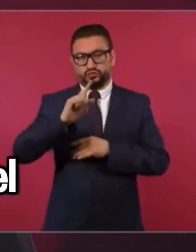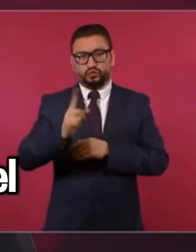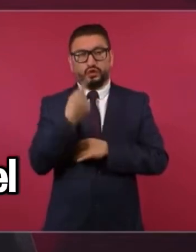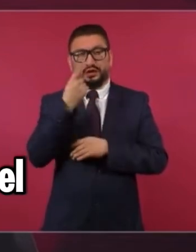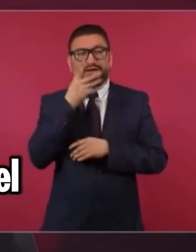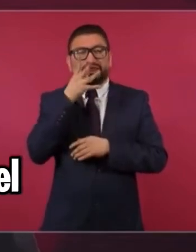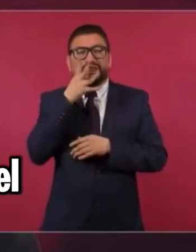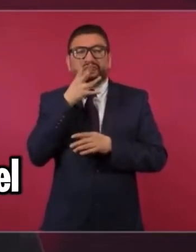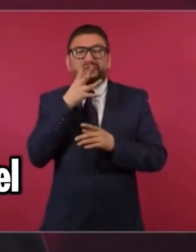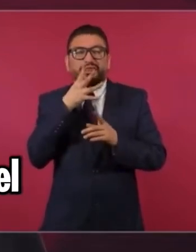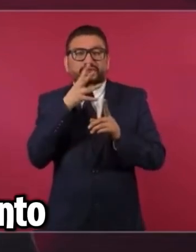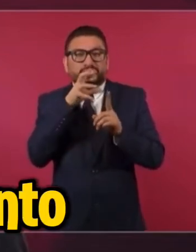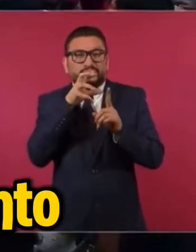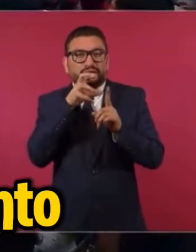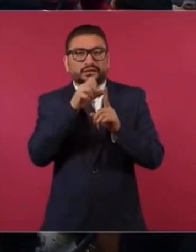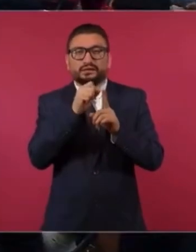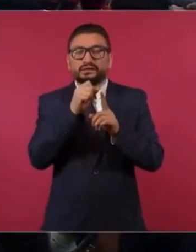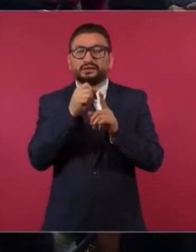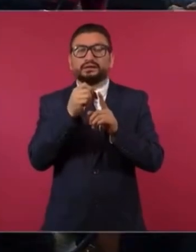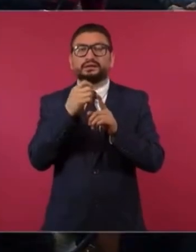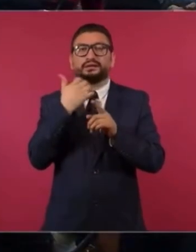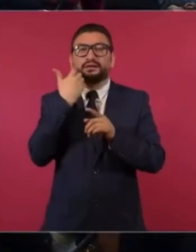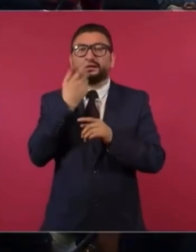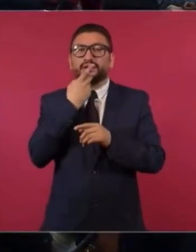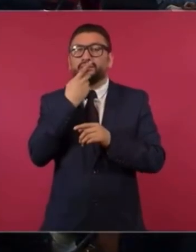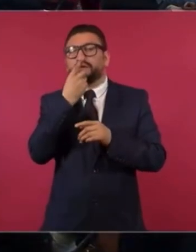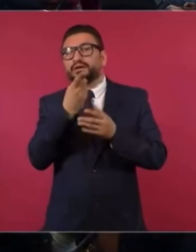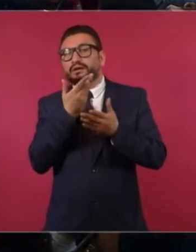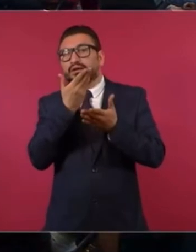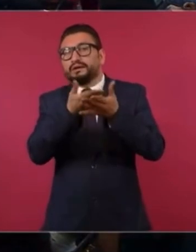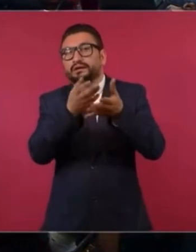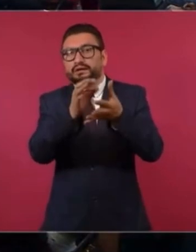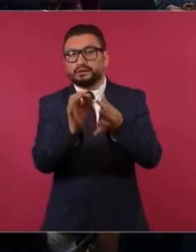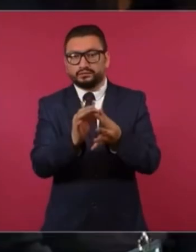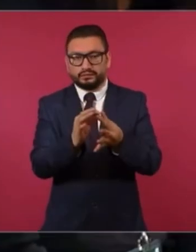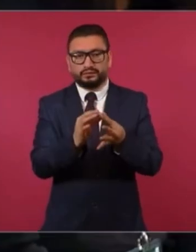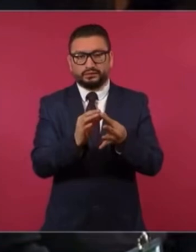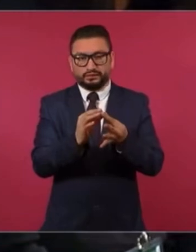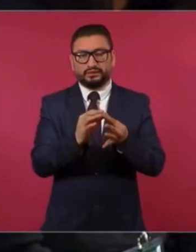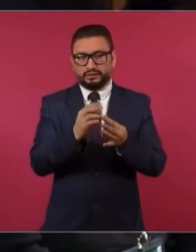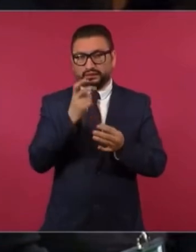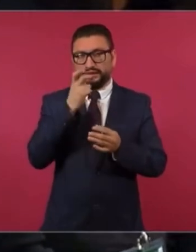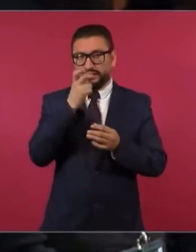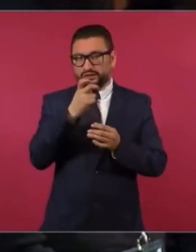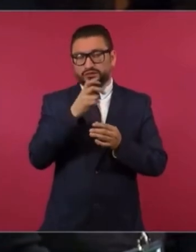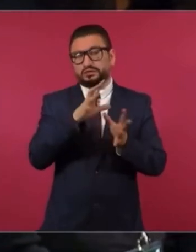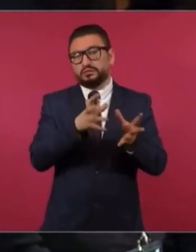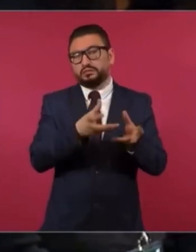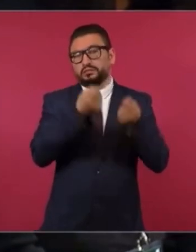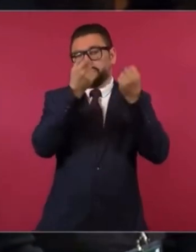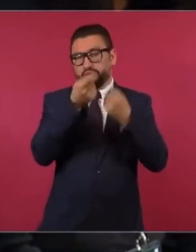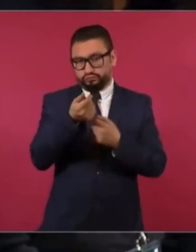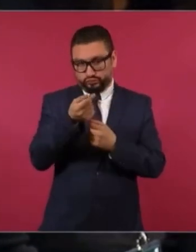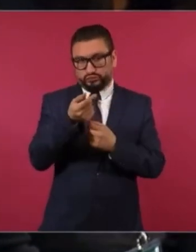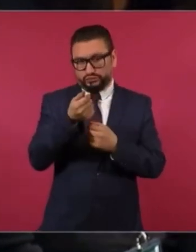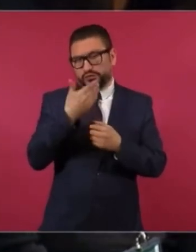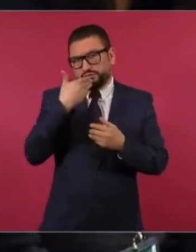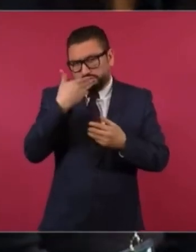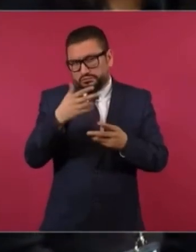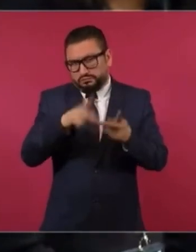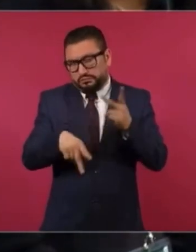Apenas estábamos comentando el asunto, diciendo, bueno, esta es una pequeña parte, sí, pero es una